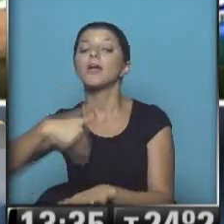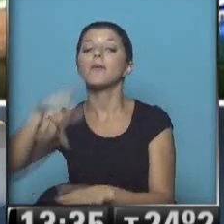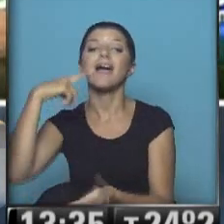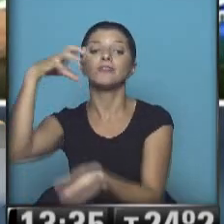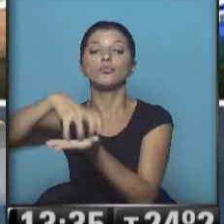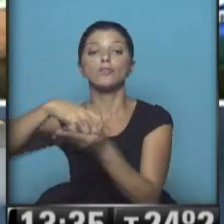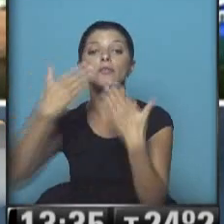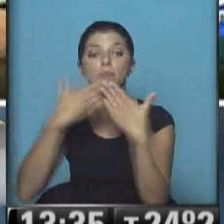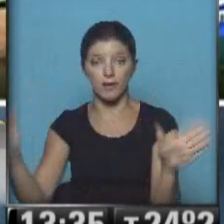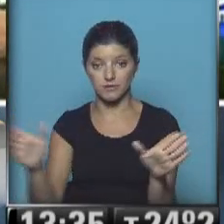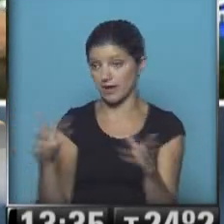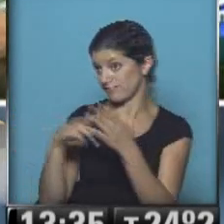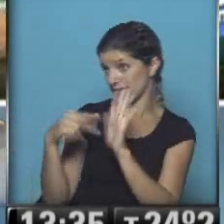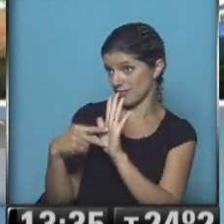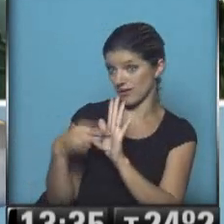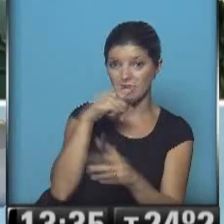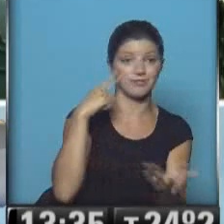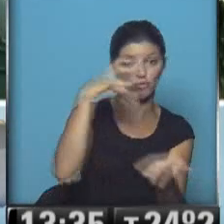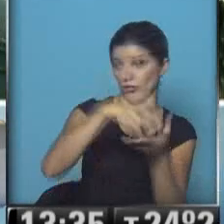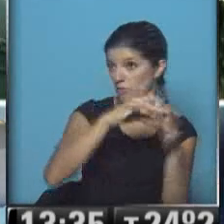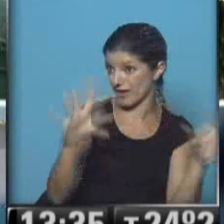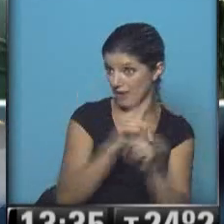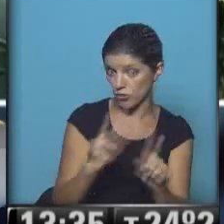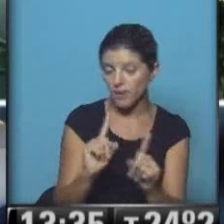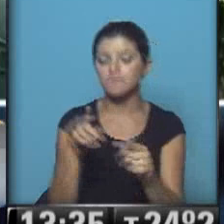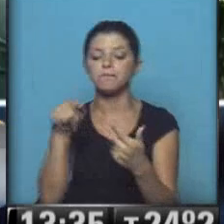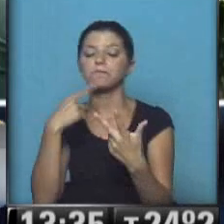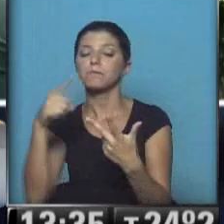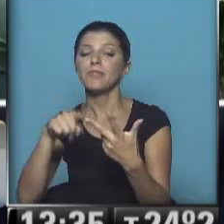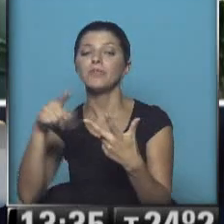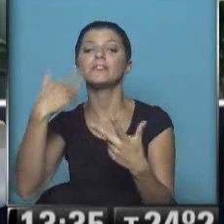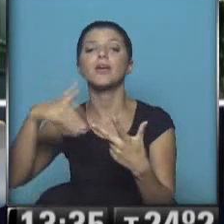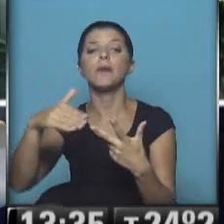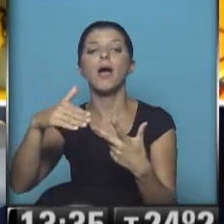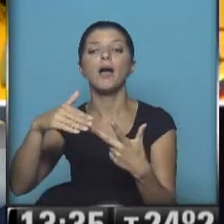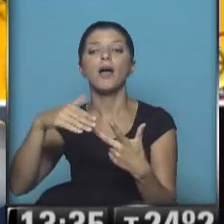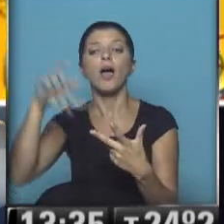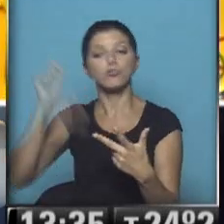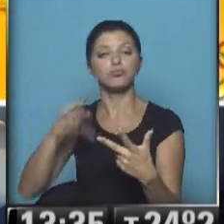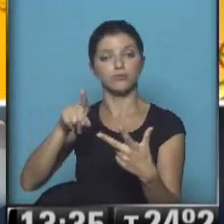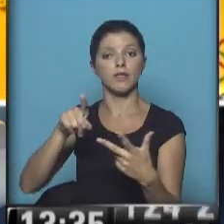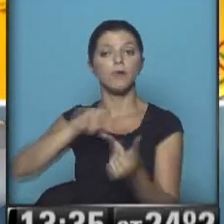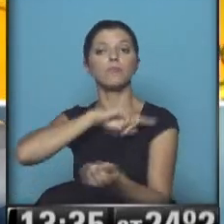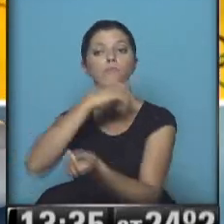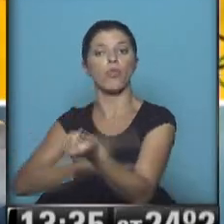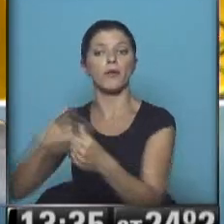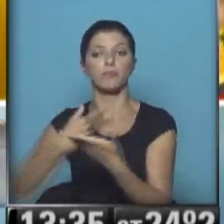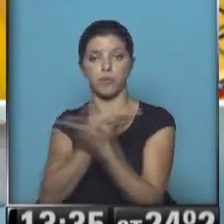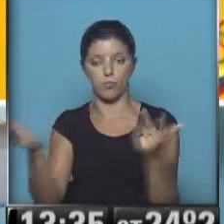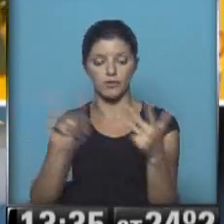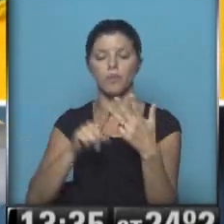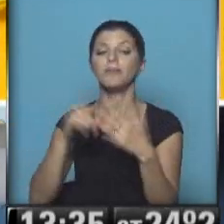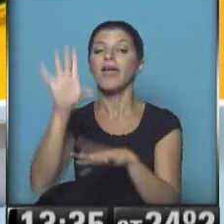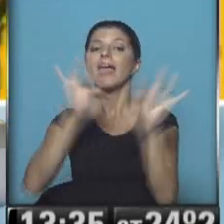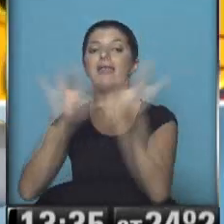democráticas están diciendo no hay instituciones democráticas dicen rescatar las la autonomía de los órganos del poder público Designar a sus